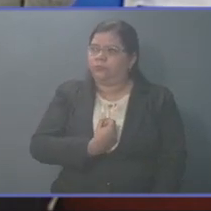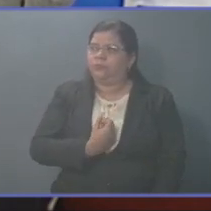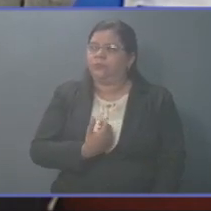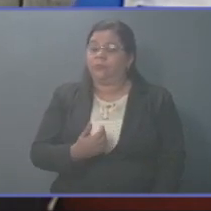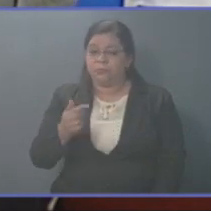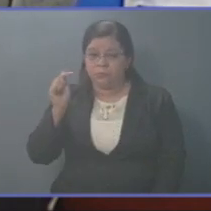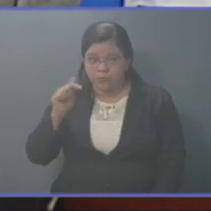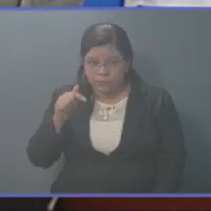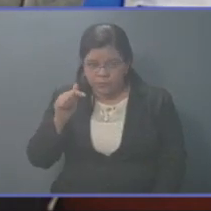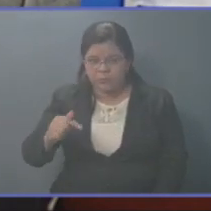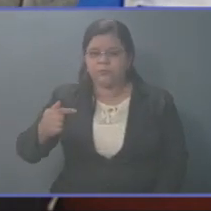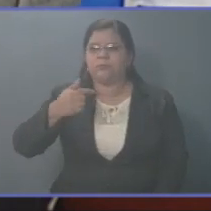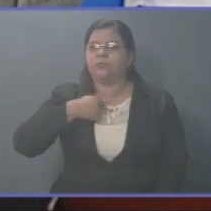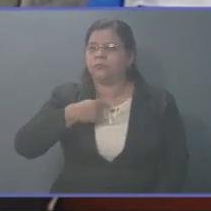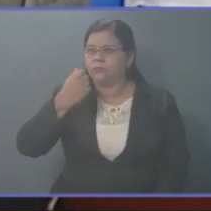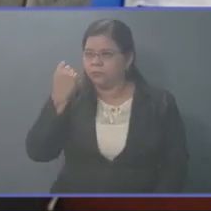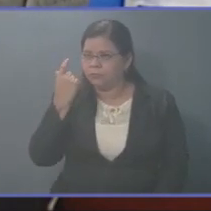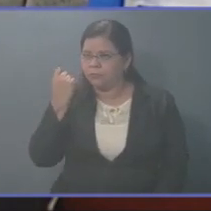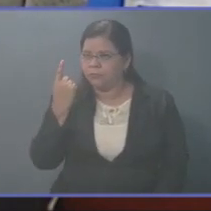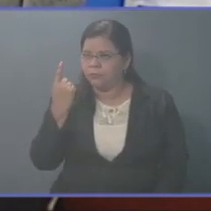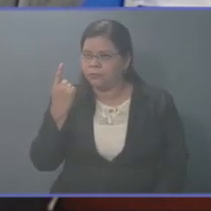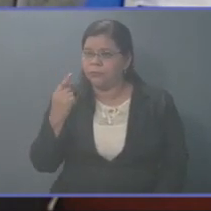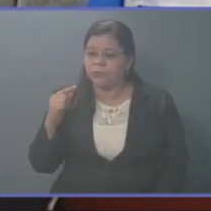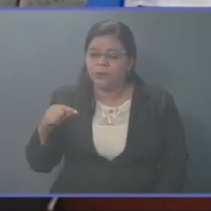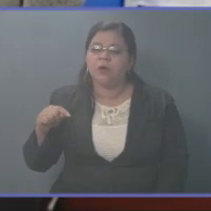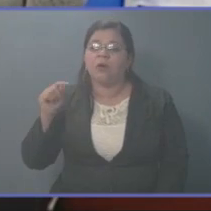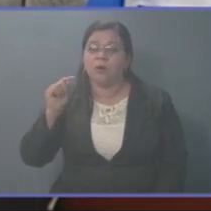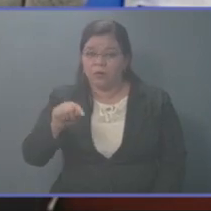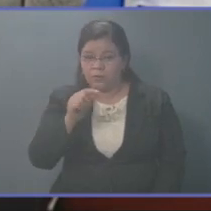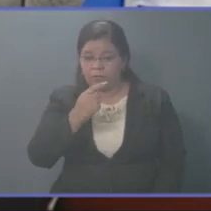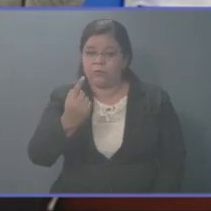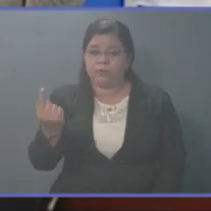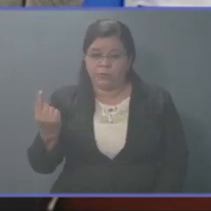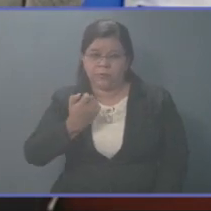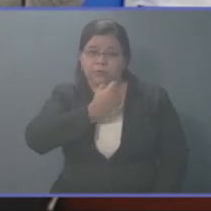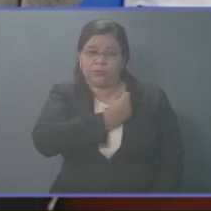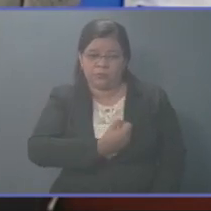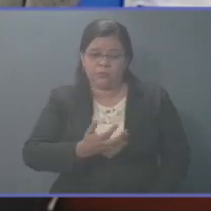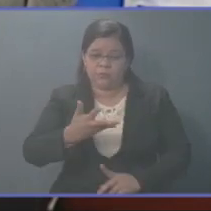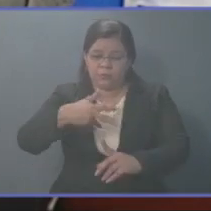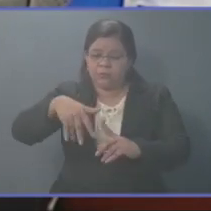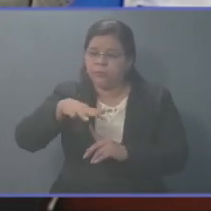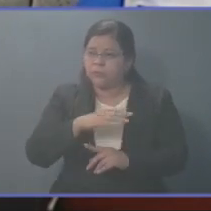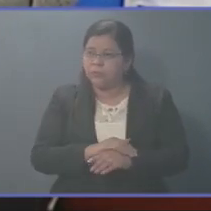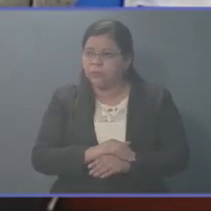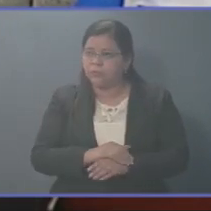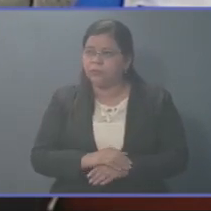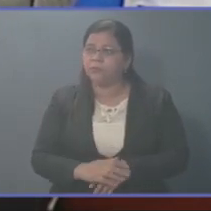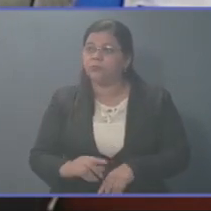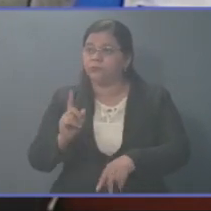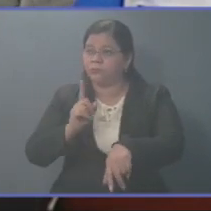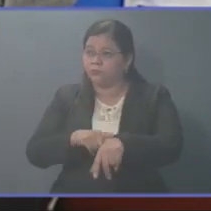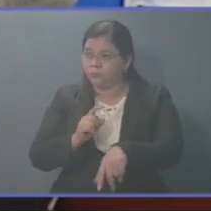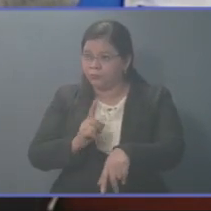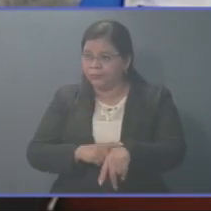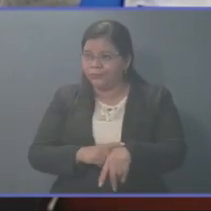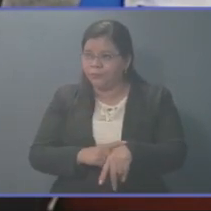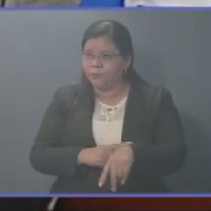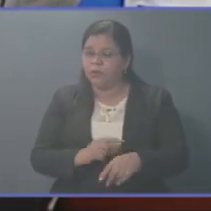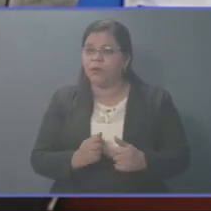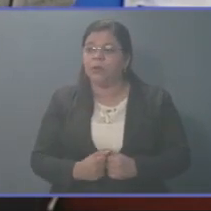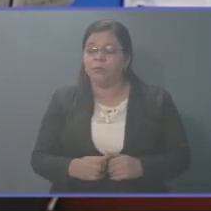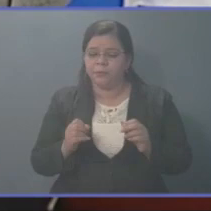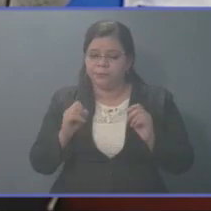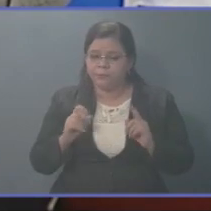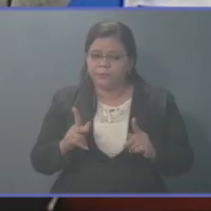eso entiendo a los que hoy están sufriendo esta situación. Yo creo que es la oportunidad para